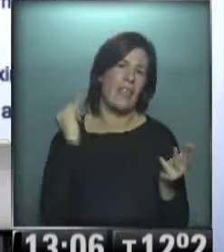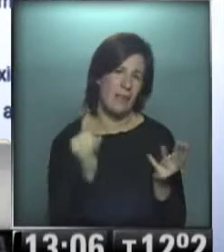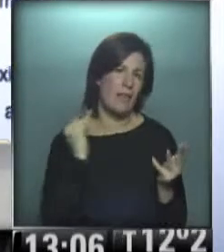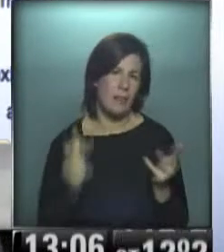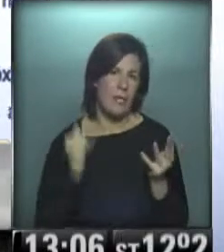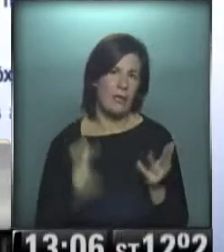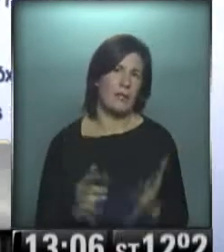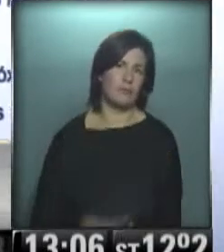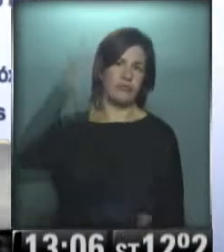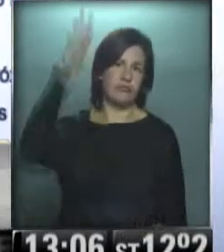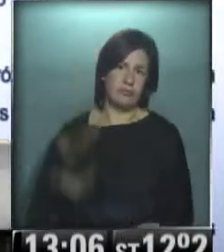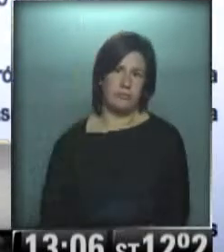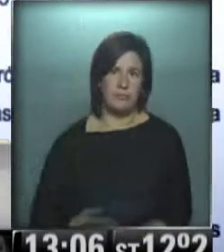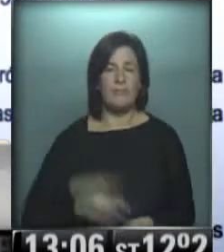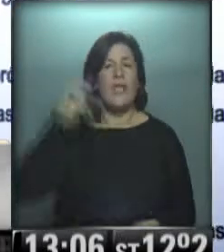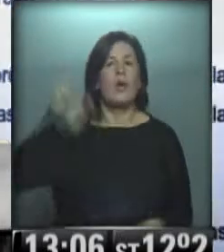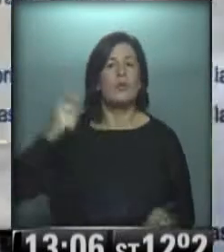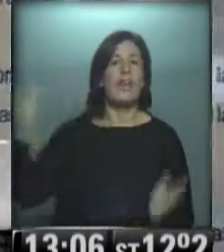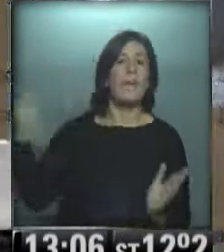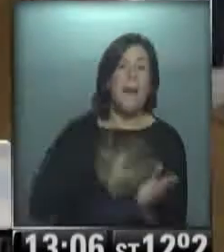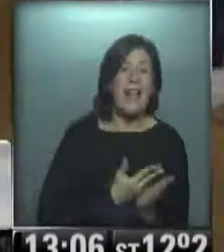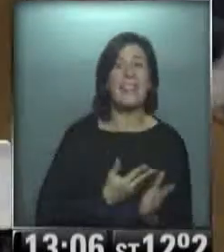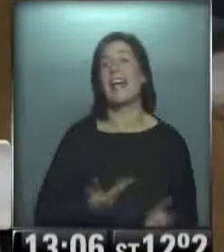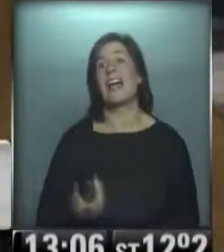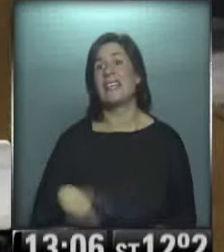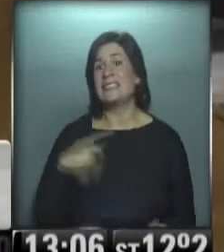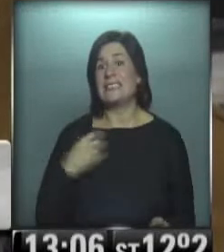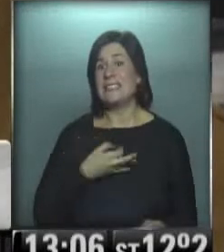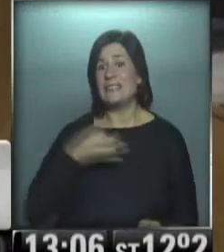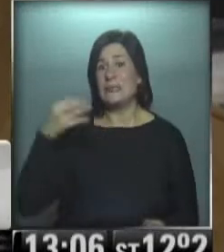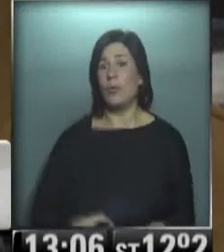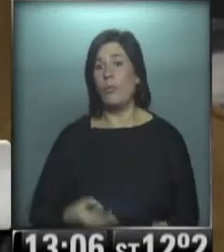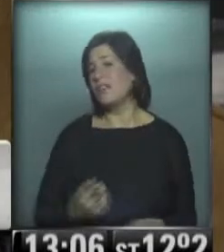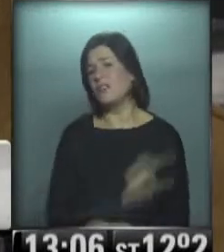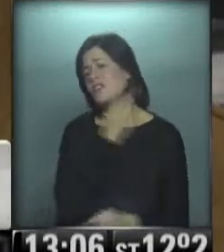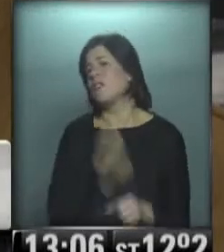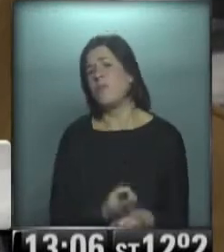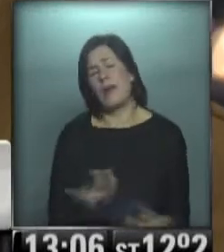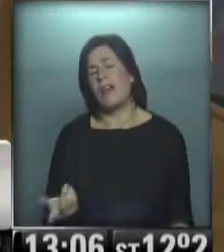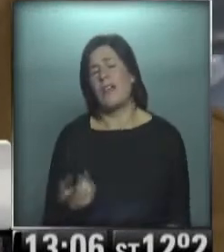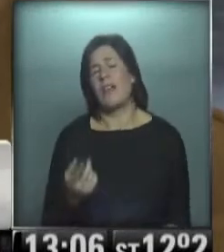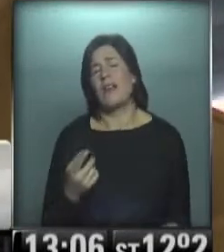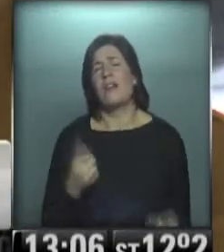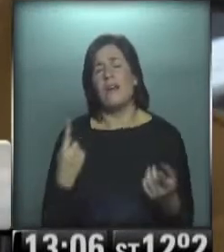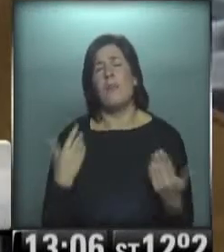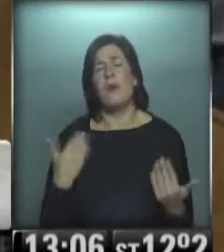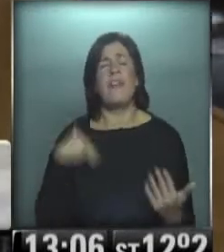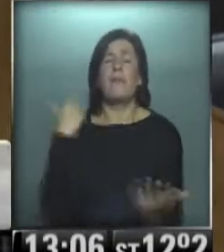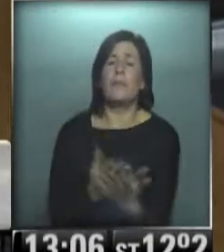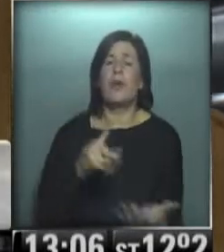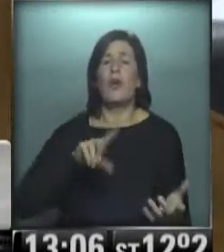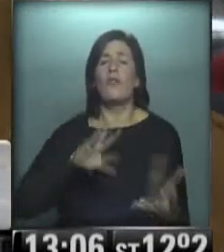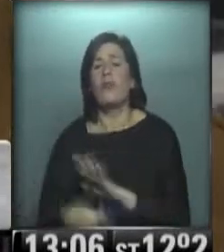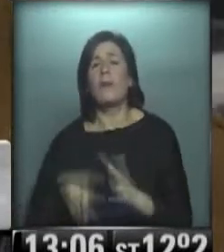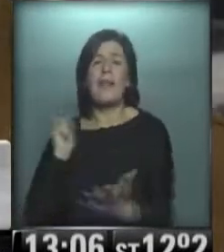y por el otro lado la Argentina lo que puede hacer en todo caso es ofrecerle otra opción de otro lugar de pago a los bonistas que sí